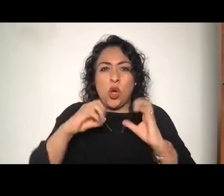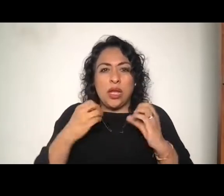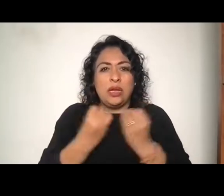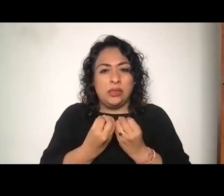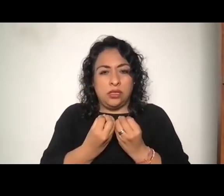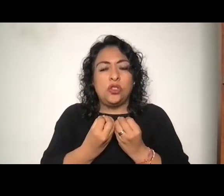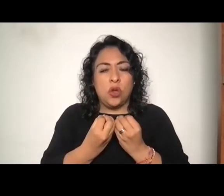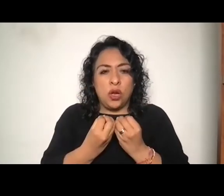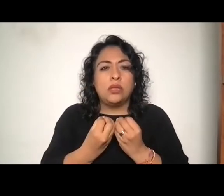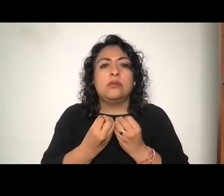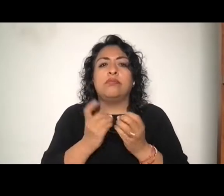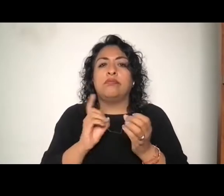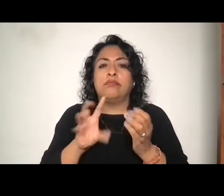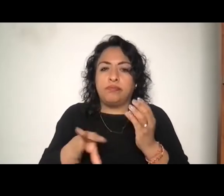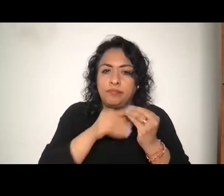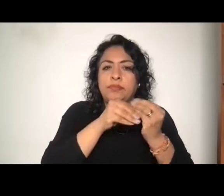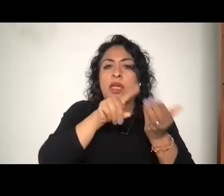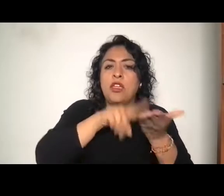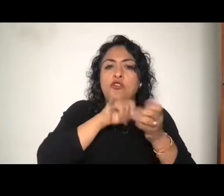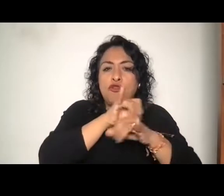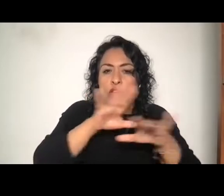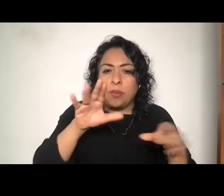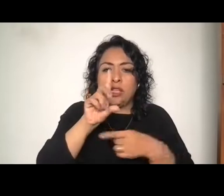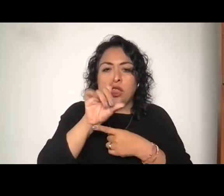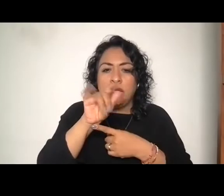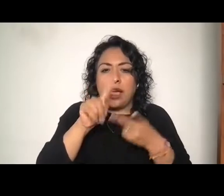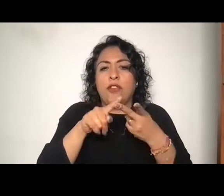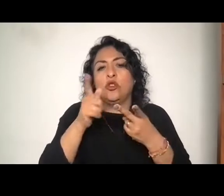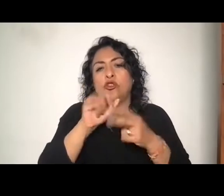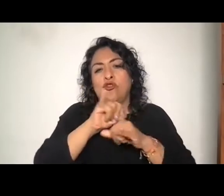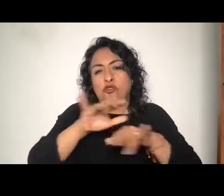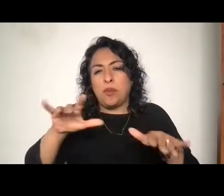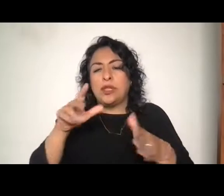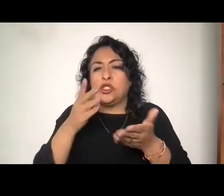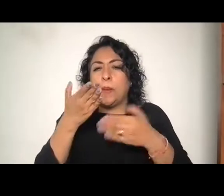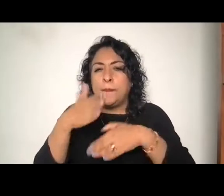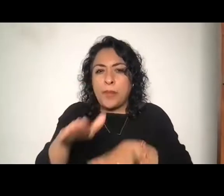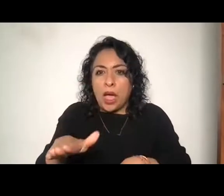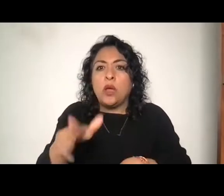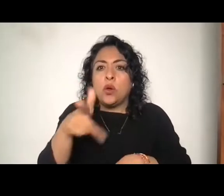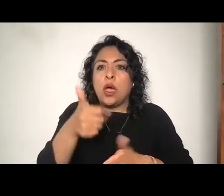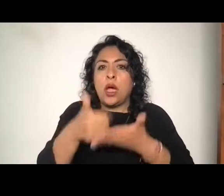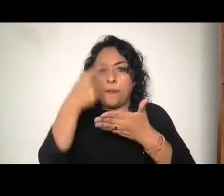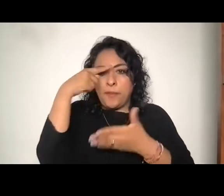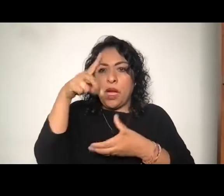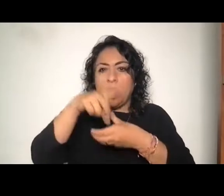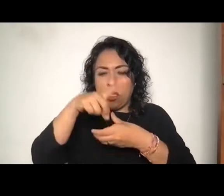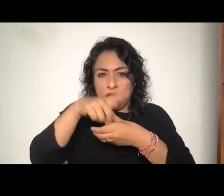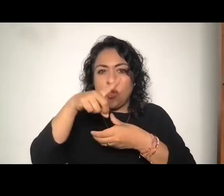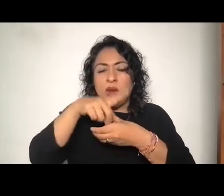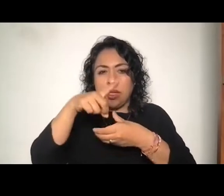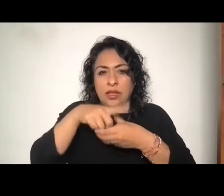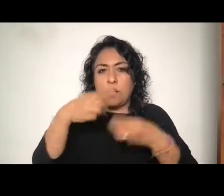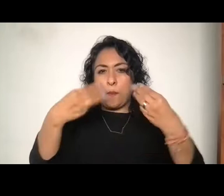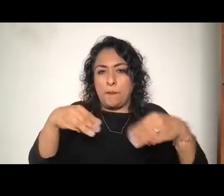poner ahí sus datos y su cuenta y sea un mecanismo para recibir donativos vía Mercado Libre.